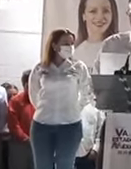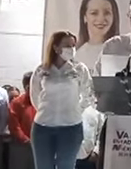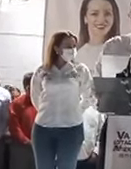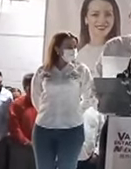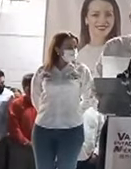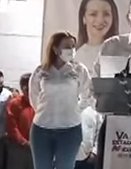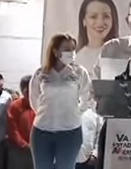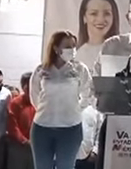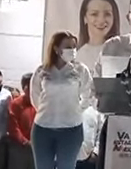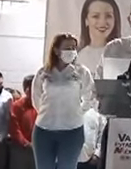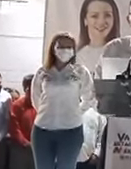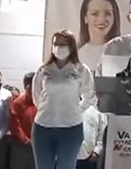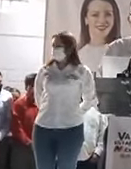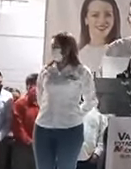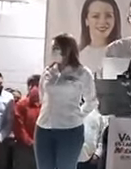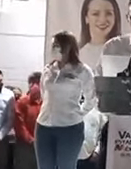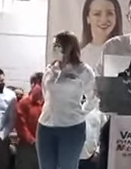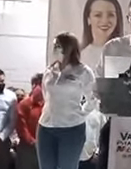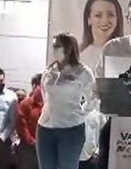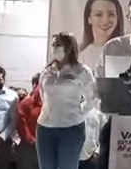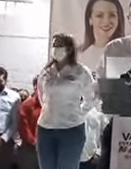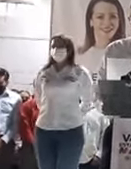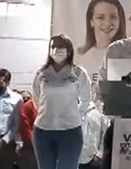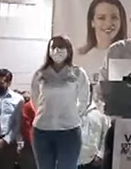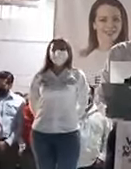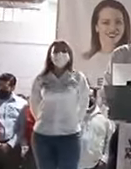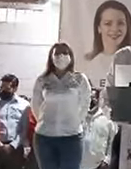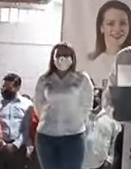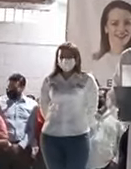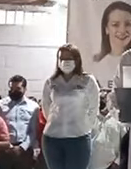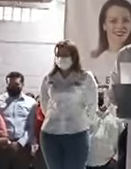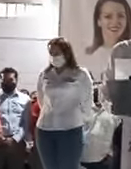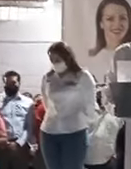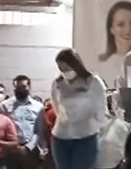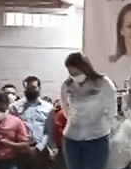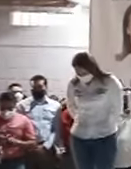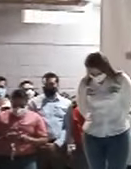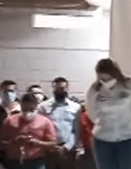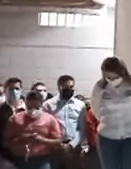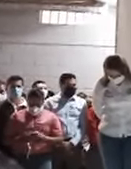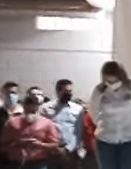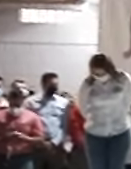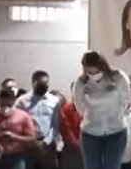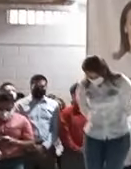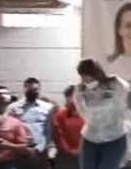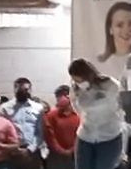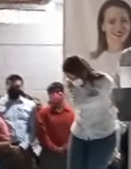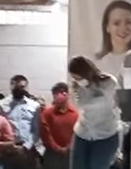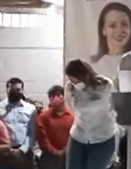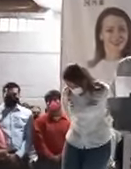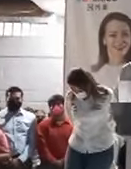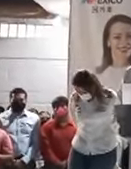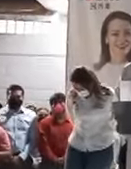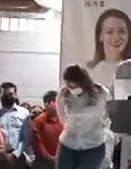regidor. Agradezco el respaldo de mi esposa, Marcela, que durante 25 años ha respaldado